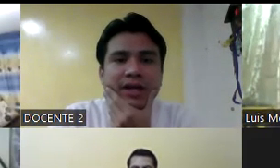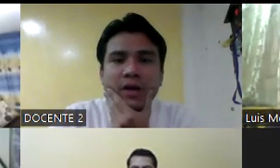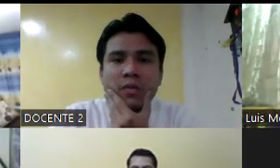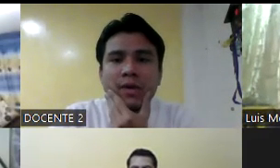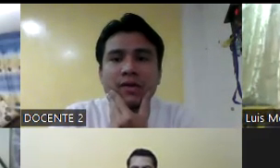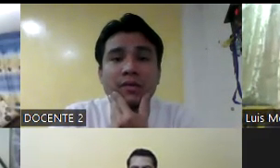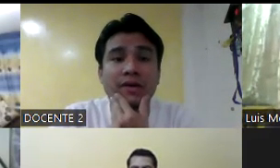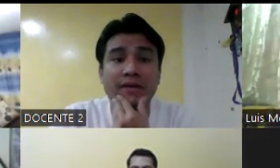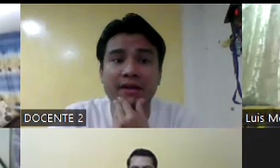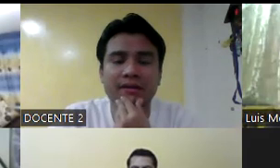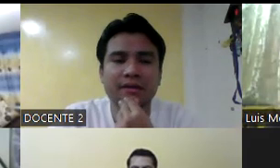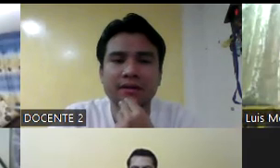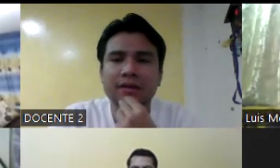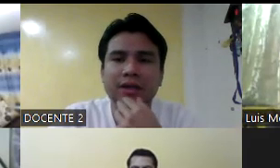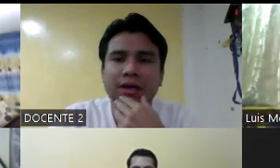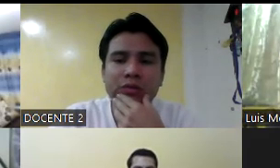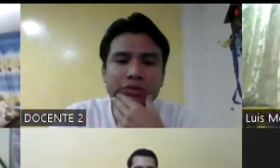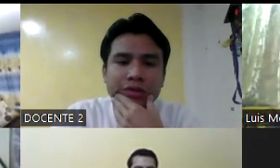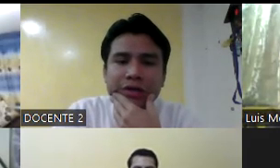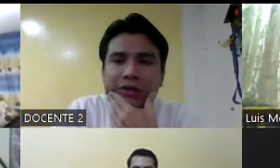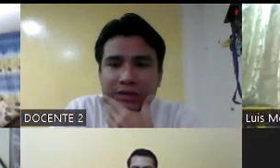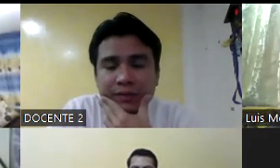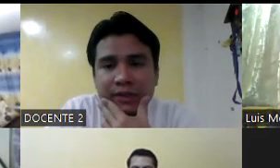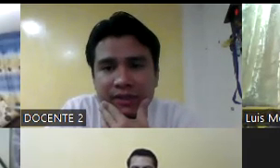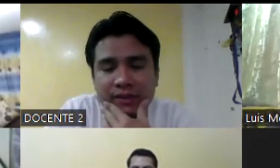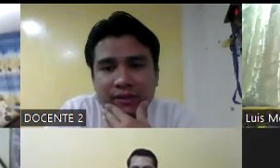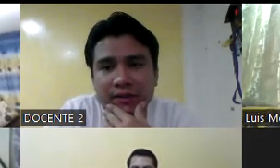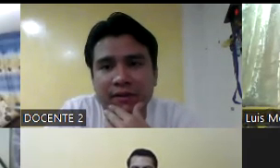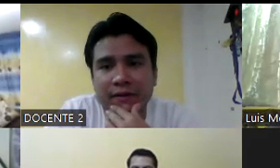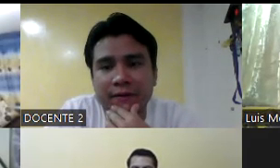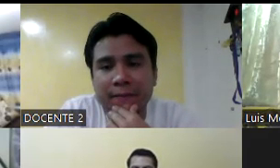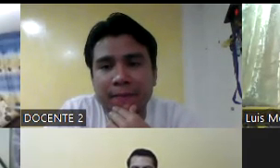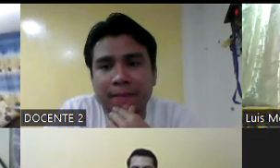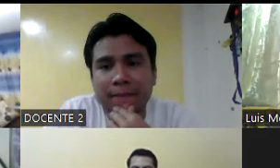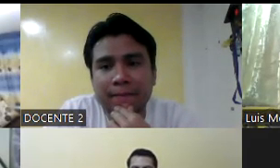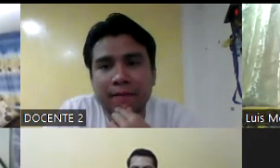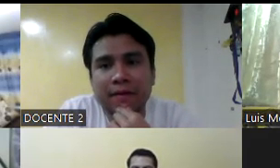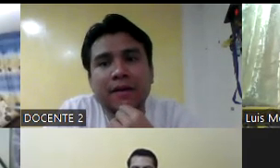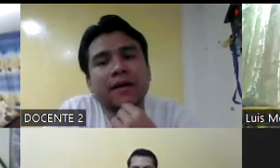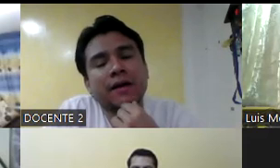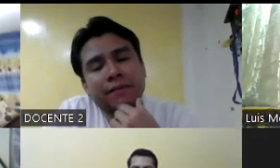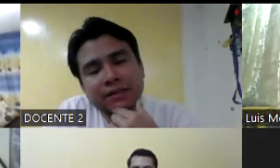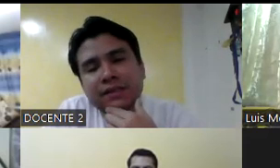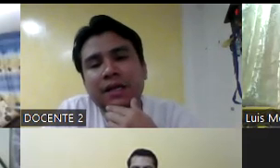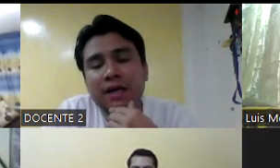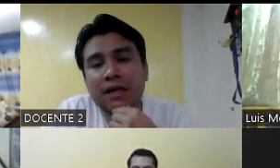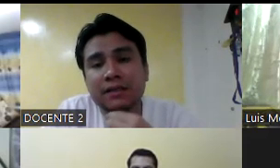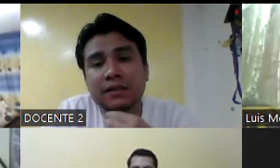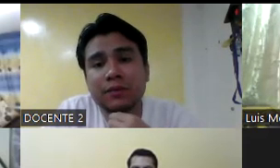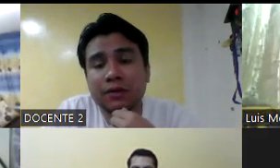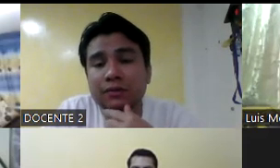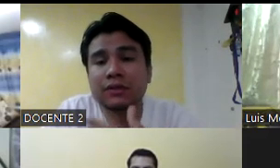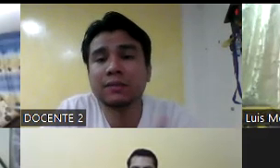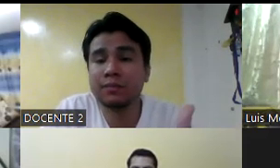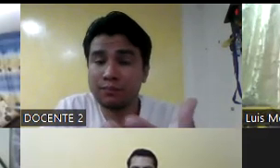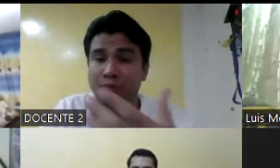puede llegar a un momento alguna falla, ¿sí? Tengan O mucho sea, cuidado con es eso. por falta de qué, por falta de atención. A veces generan ese